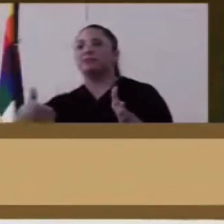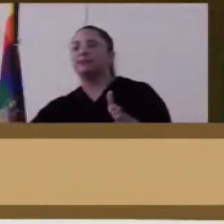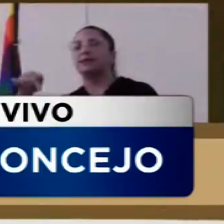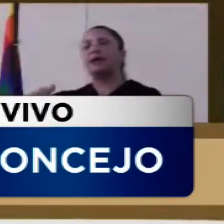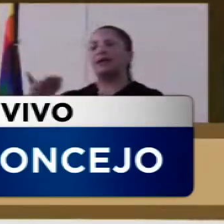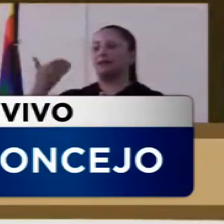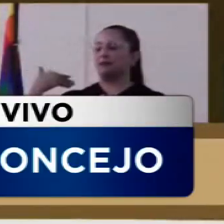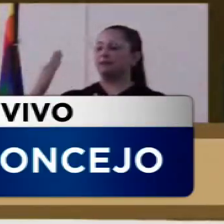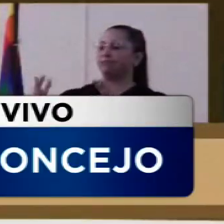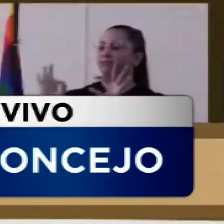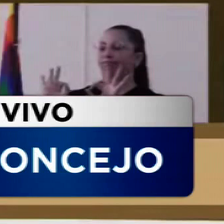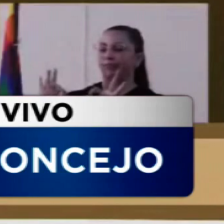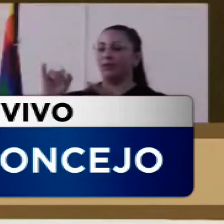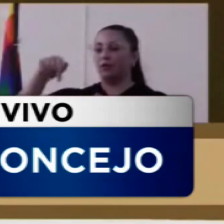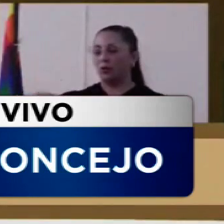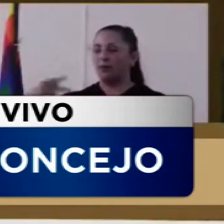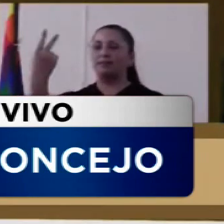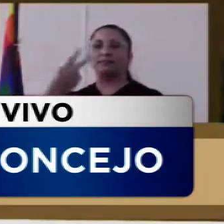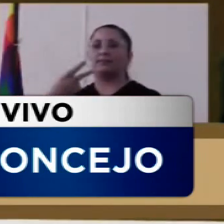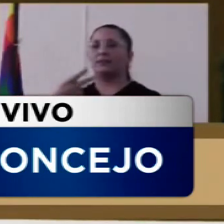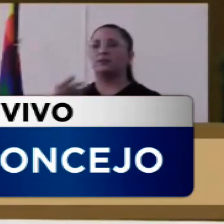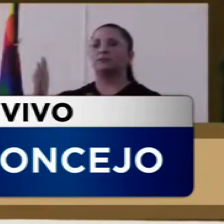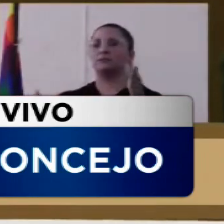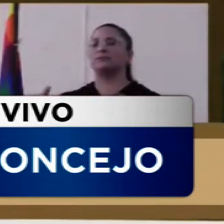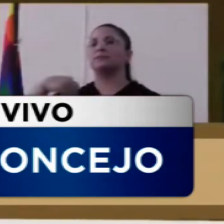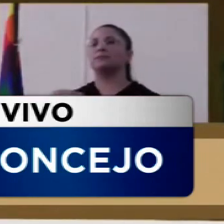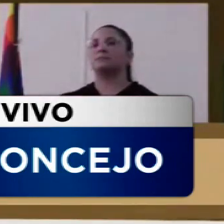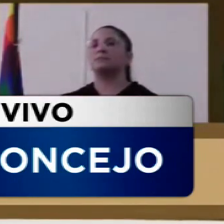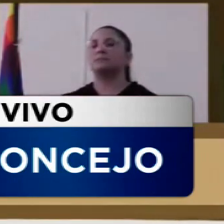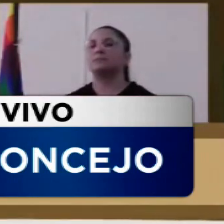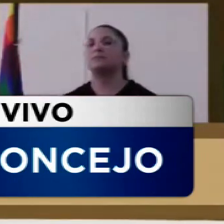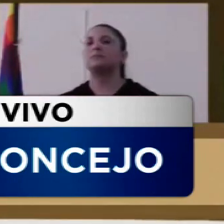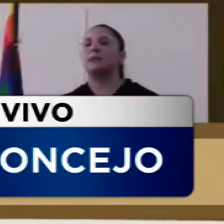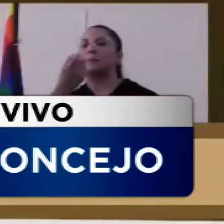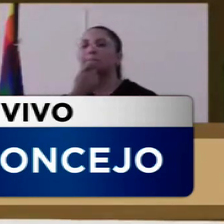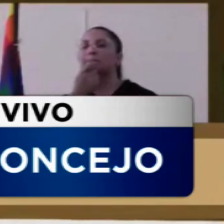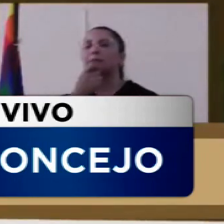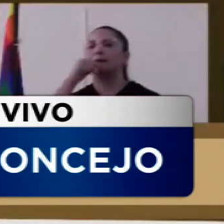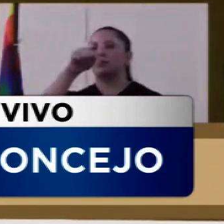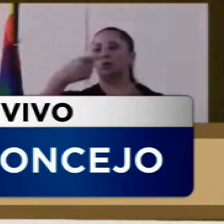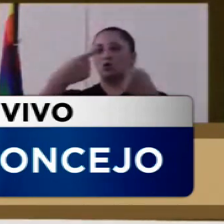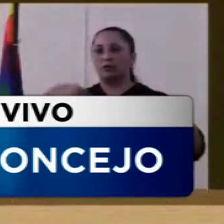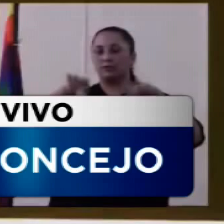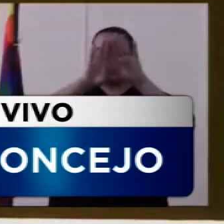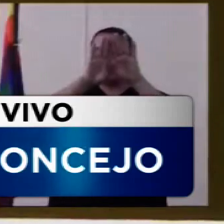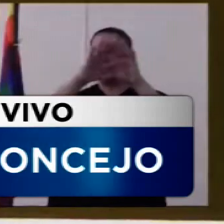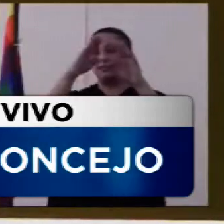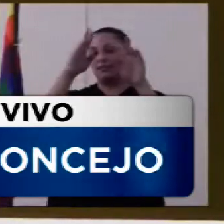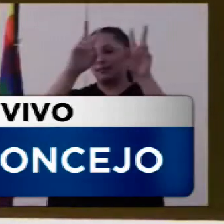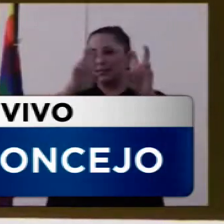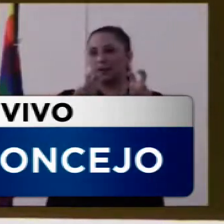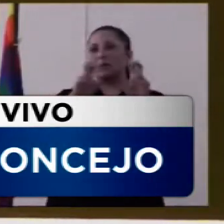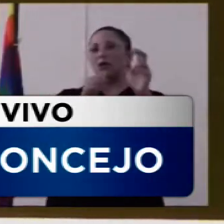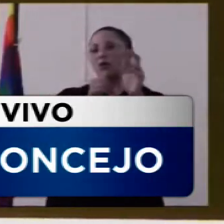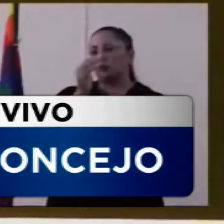termal, Bruno Cipollini, está realizando la apertura de las sesiones ordinarias del Consejo Municipal de Presidencia Roques en Espeña.